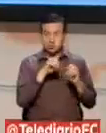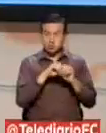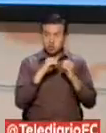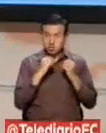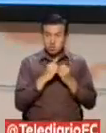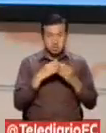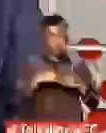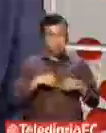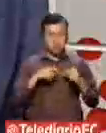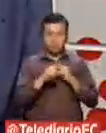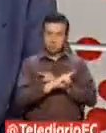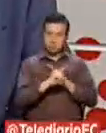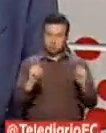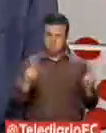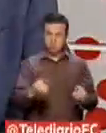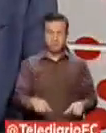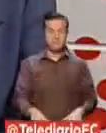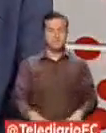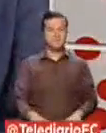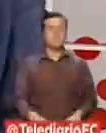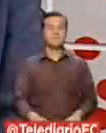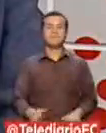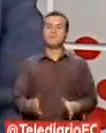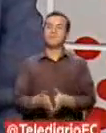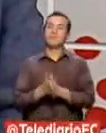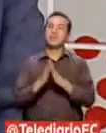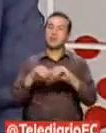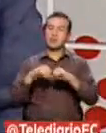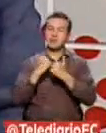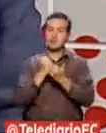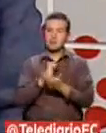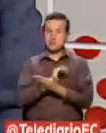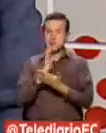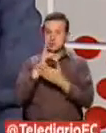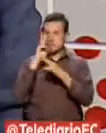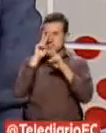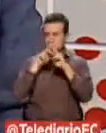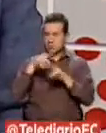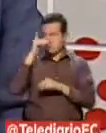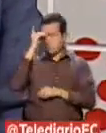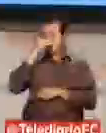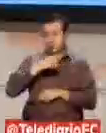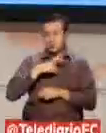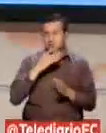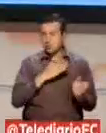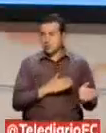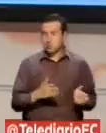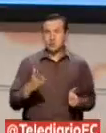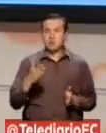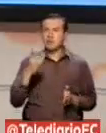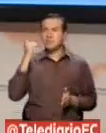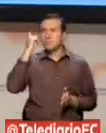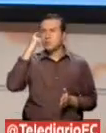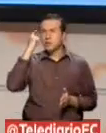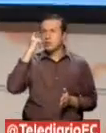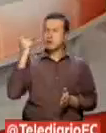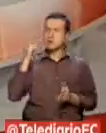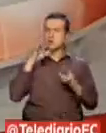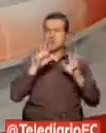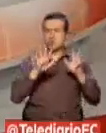es inaceptable. Ahora, usted ha dicho que va a pedir a la Asamblea que se revise la decisión tomada. Claro que sí. Pero ¿qué le hace pensar que